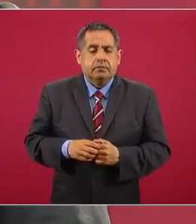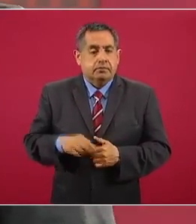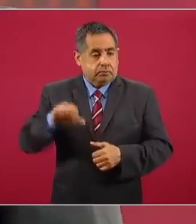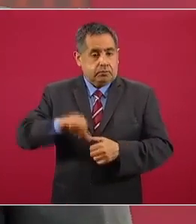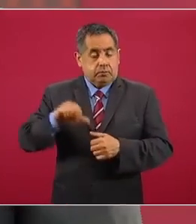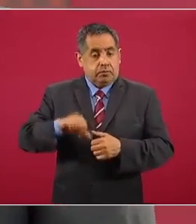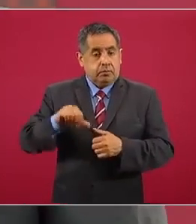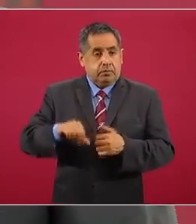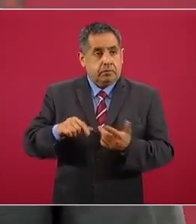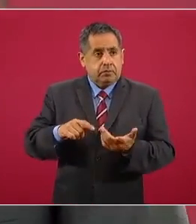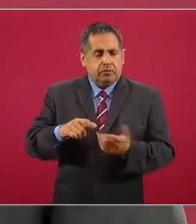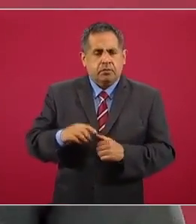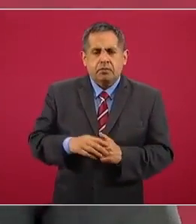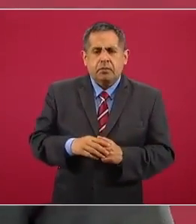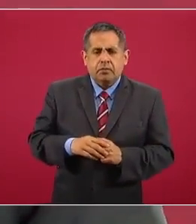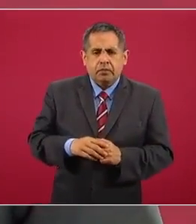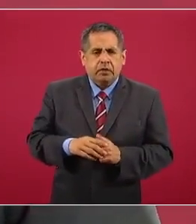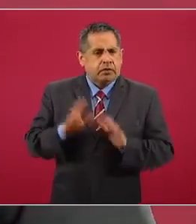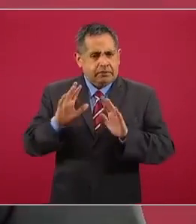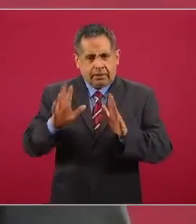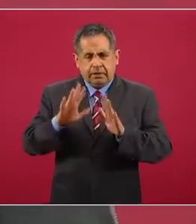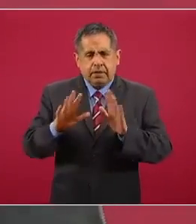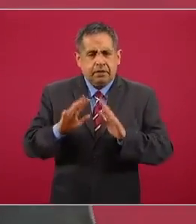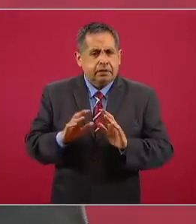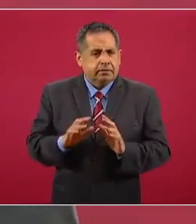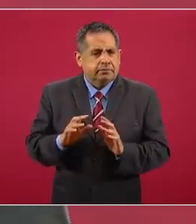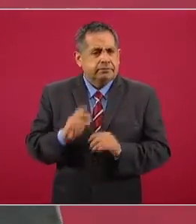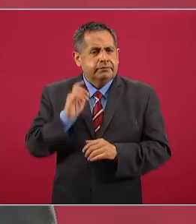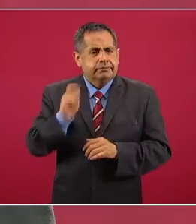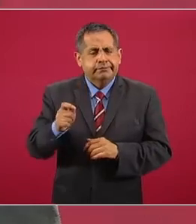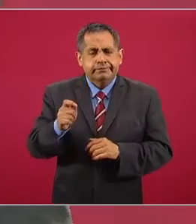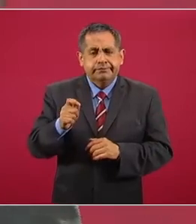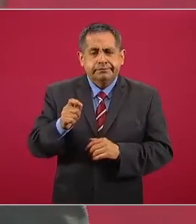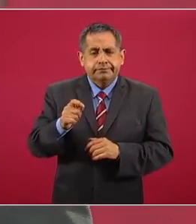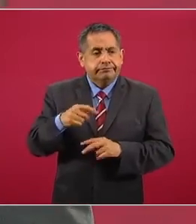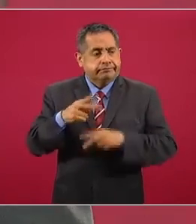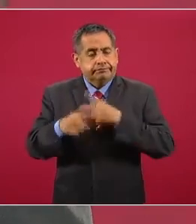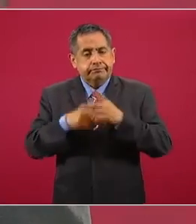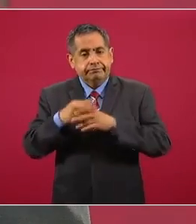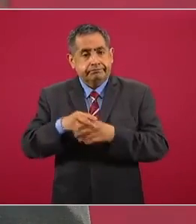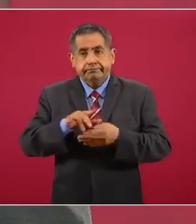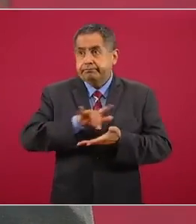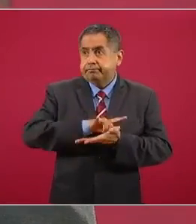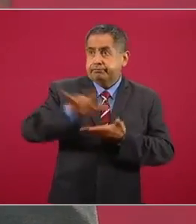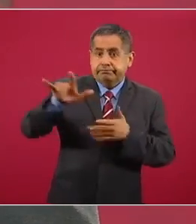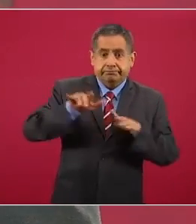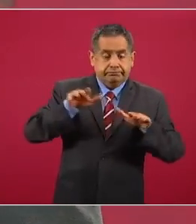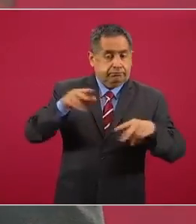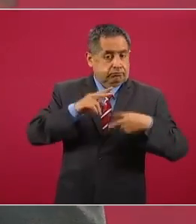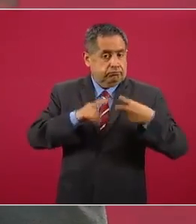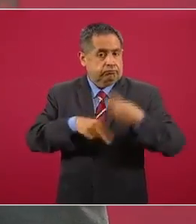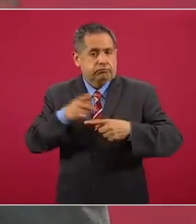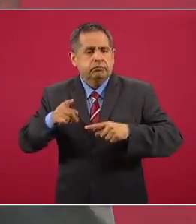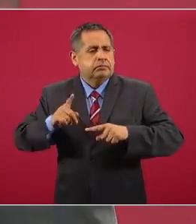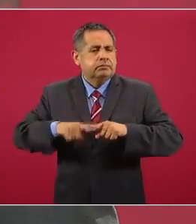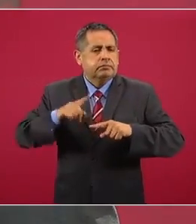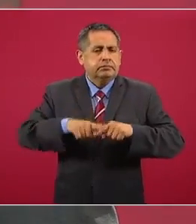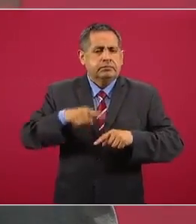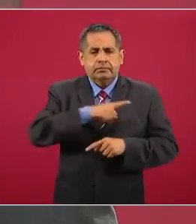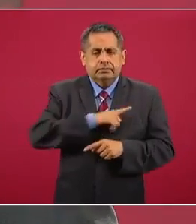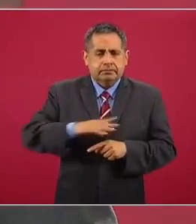hoy ya está rumbo al aeropuerto